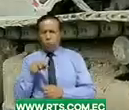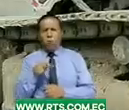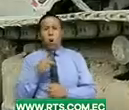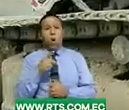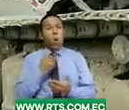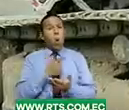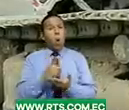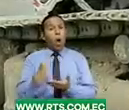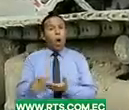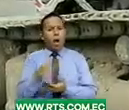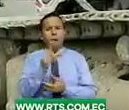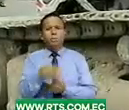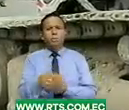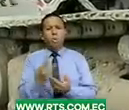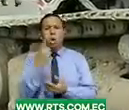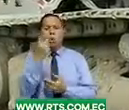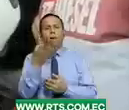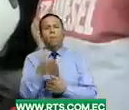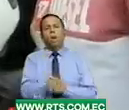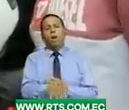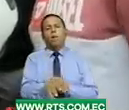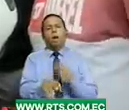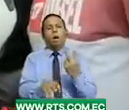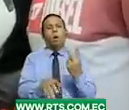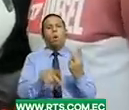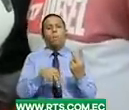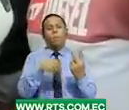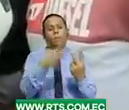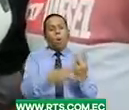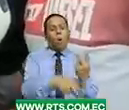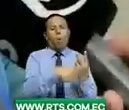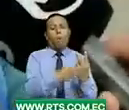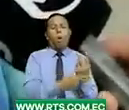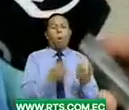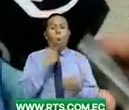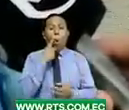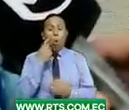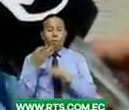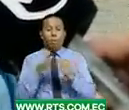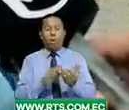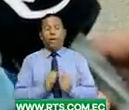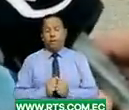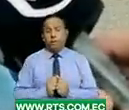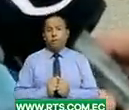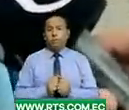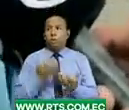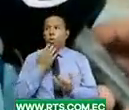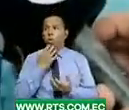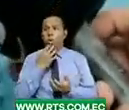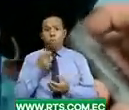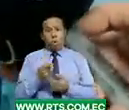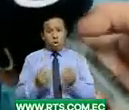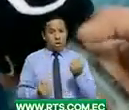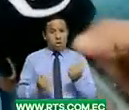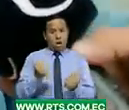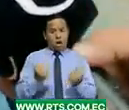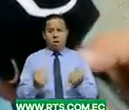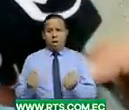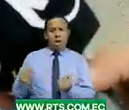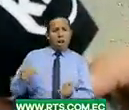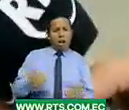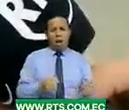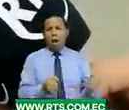Loja cobró la vida de una persona de sexo masculino y dos personas resultaron heridas. Dice que el carro, por defenderse, bota por la vía